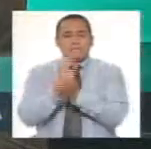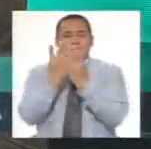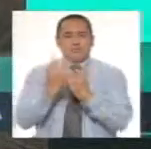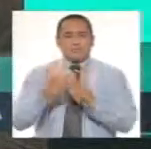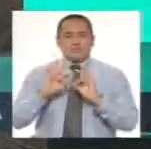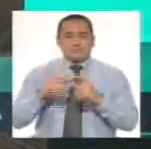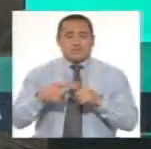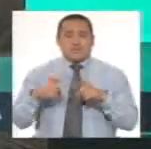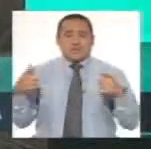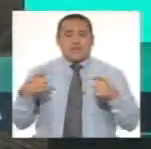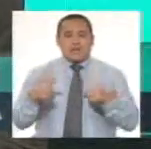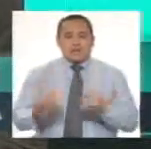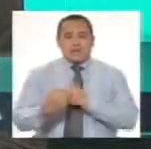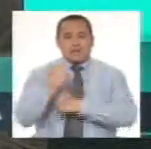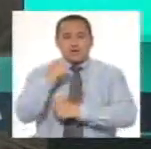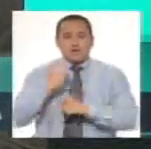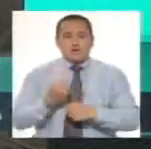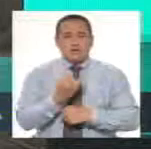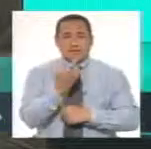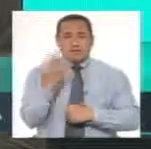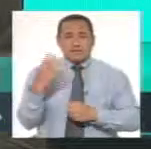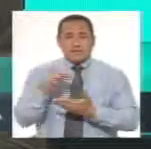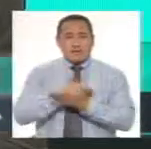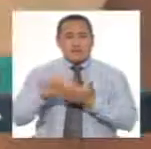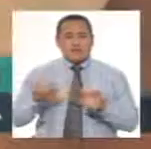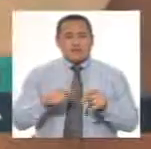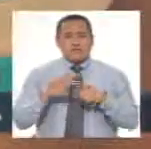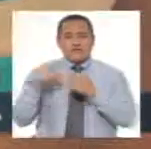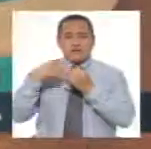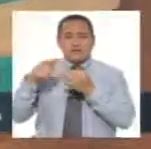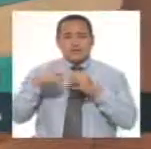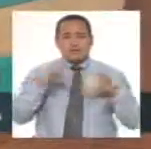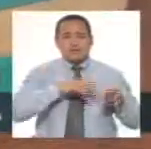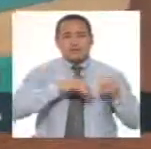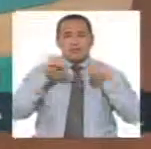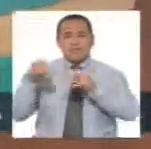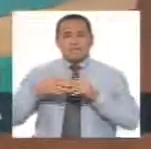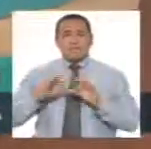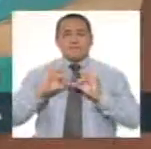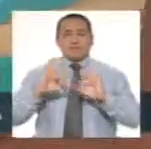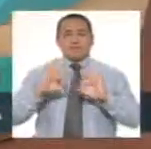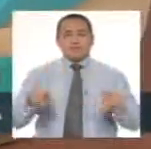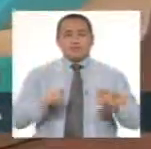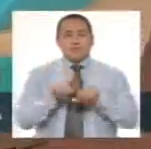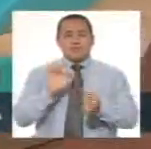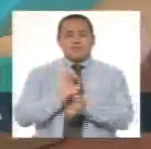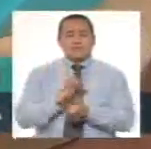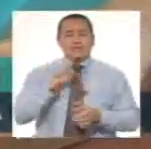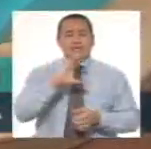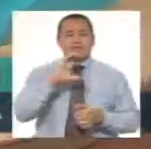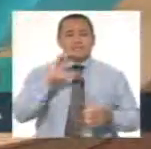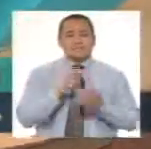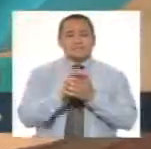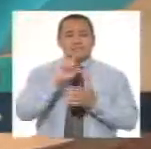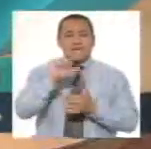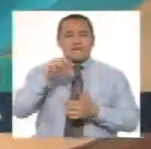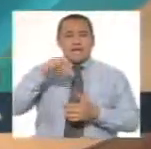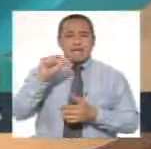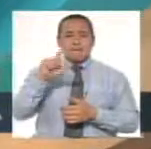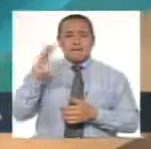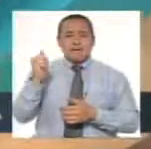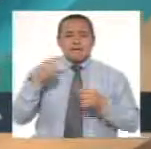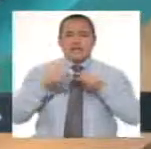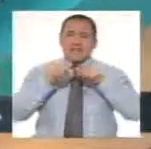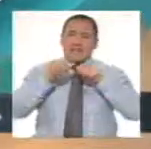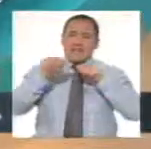seguridad, ¿no? Se ha hecho en los últimos meses varios traslados de presos muy peligrosos a la cárcel de Chayapalca, donde están súper